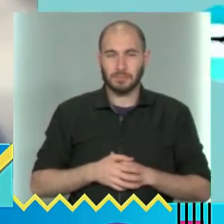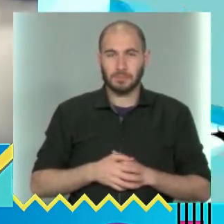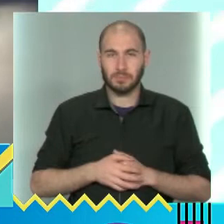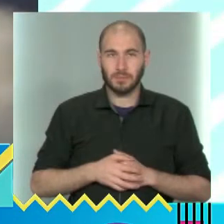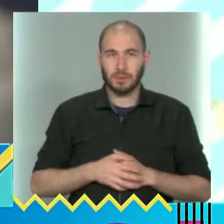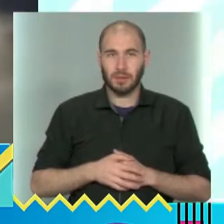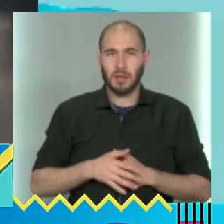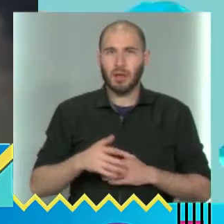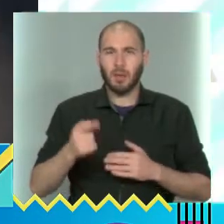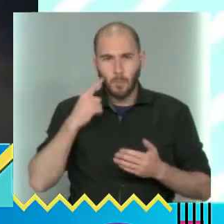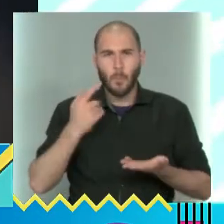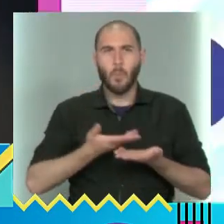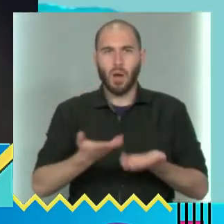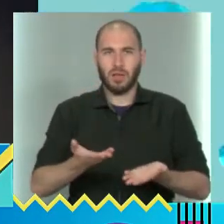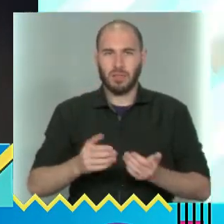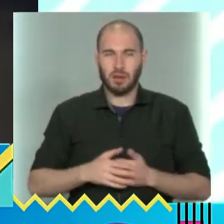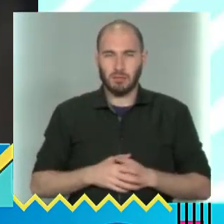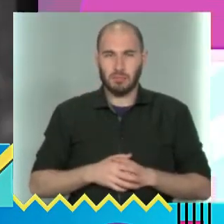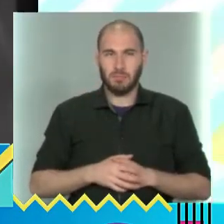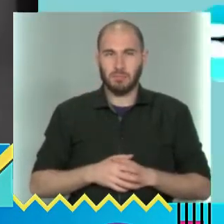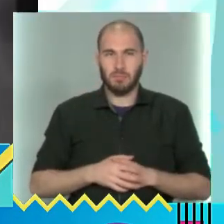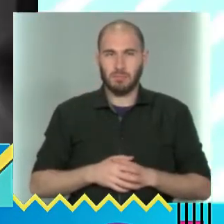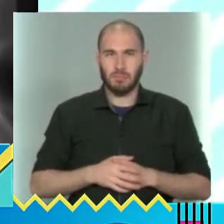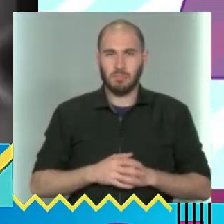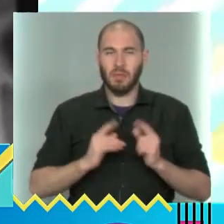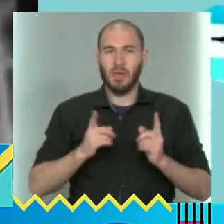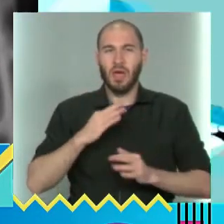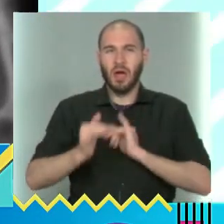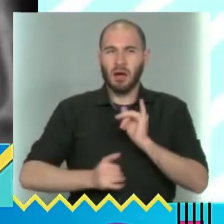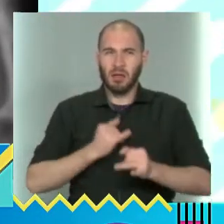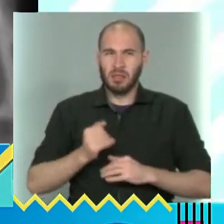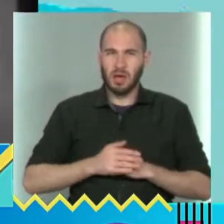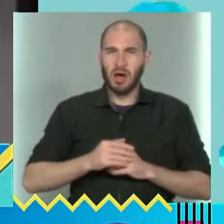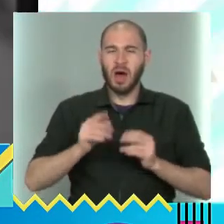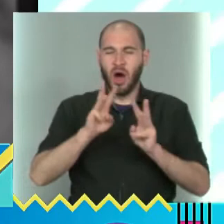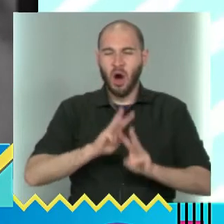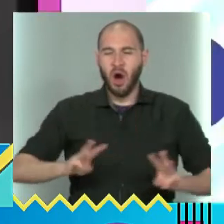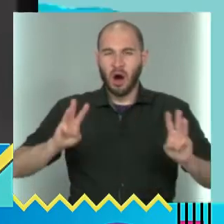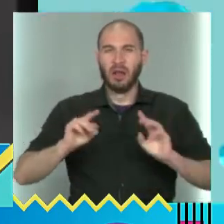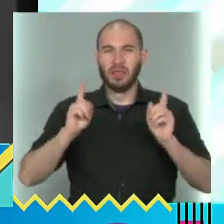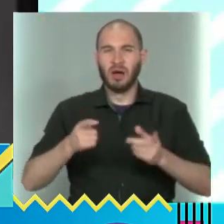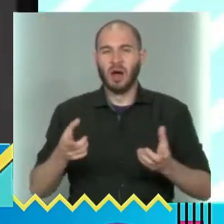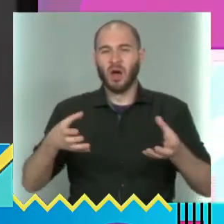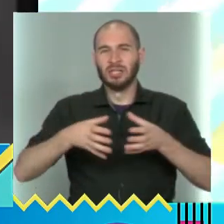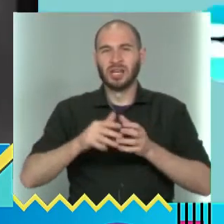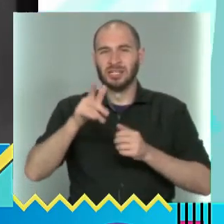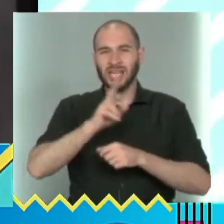en la superficie y destacarlo sobre todo en Naciones Unidas y en el Consejo de